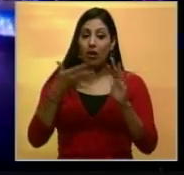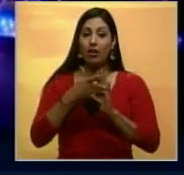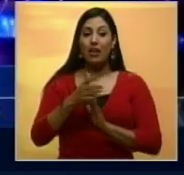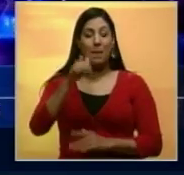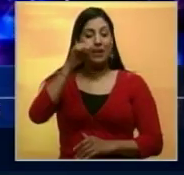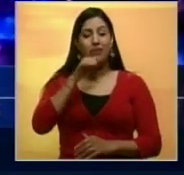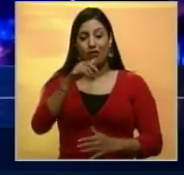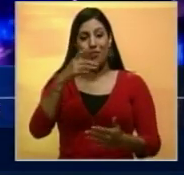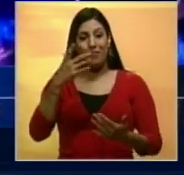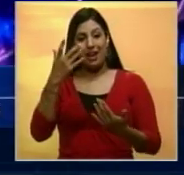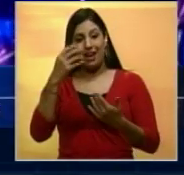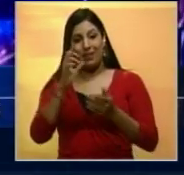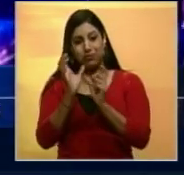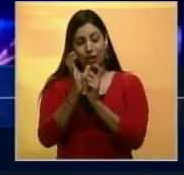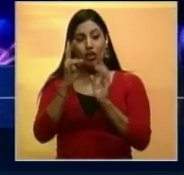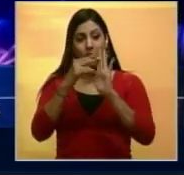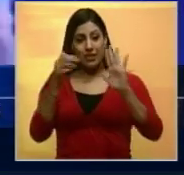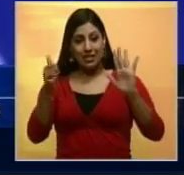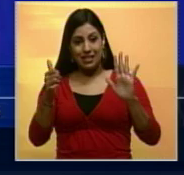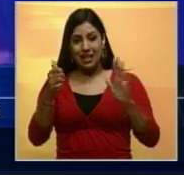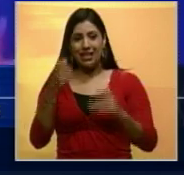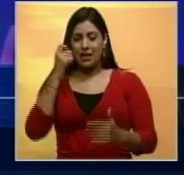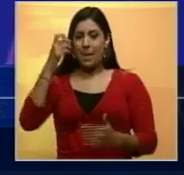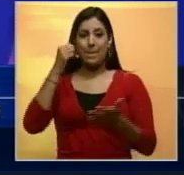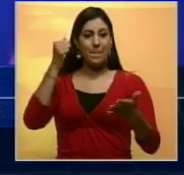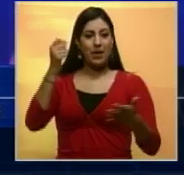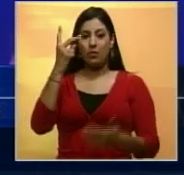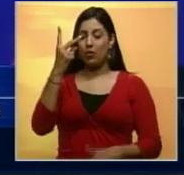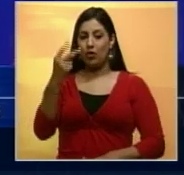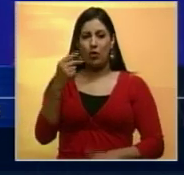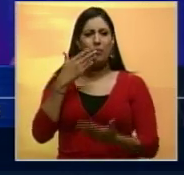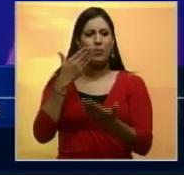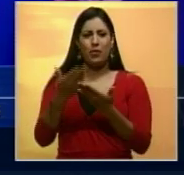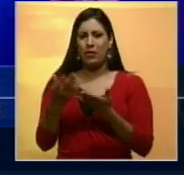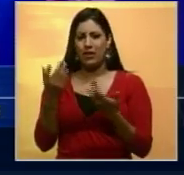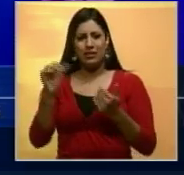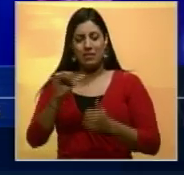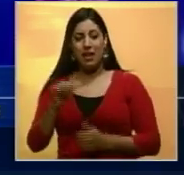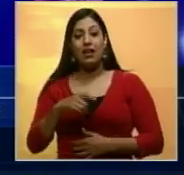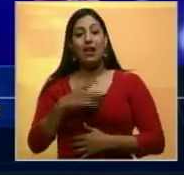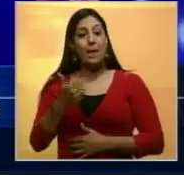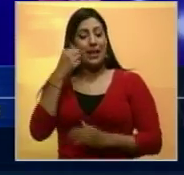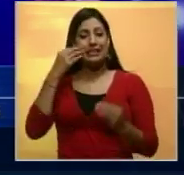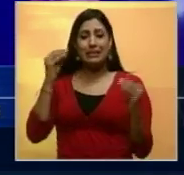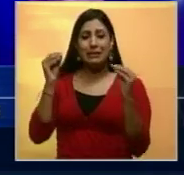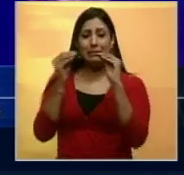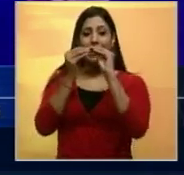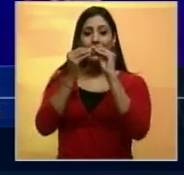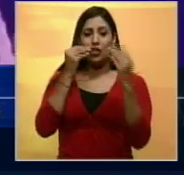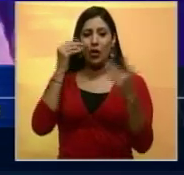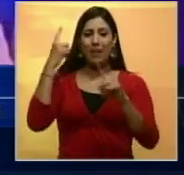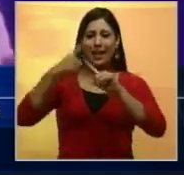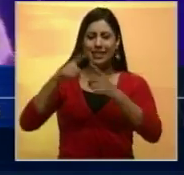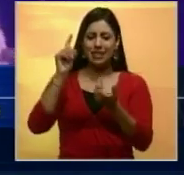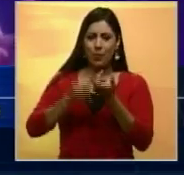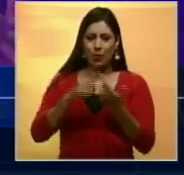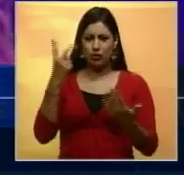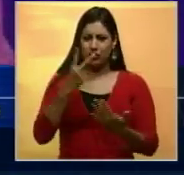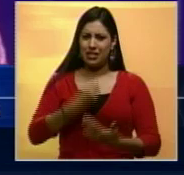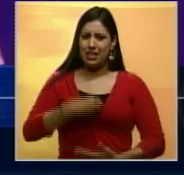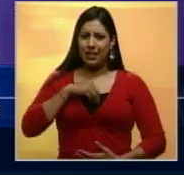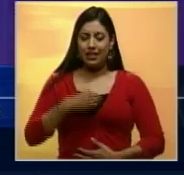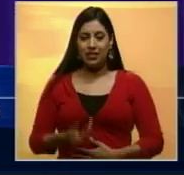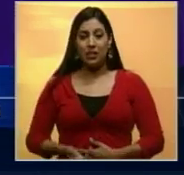mencionado de los Latin Grammy 2016 no fue ni los premios ni las presentaciones en vivo. Fue el beso entre Jennifer López y Marc